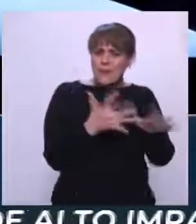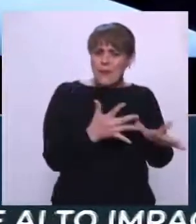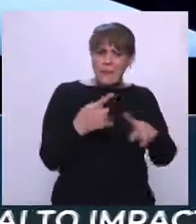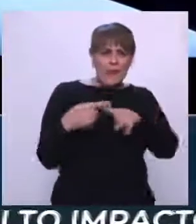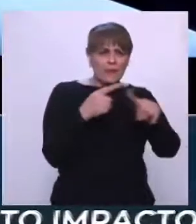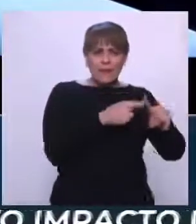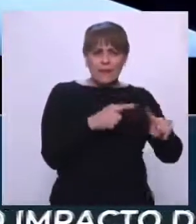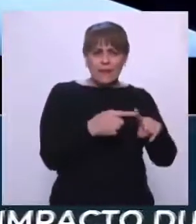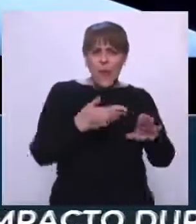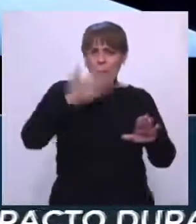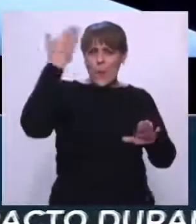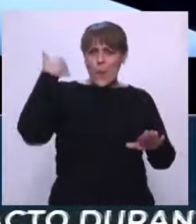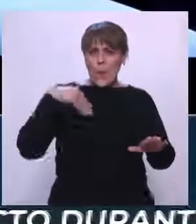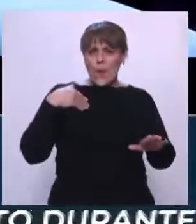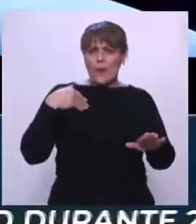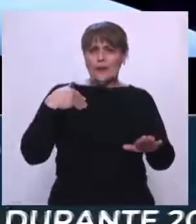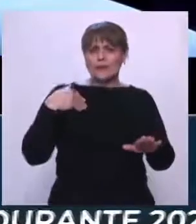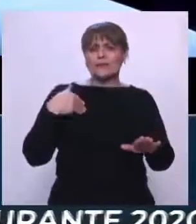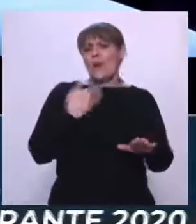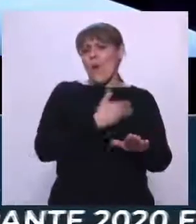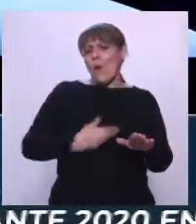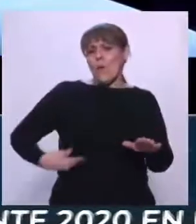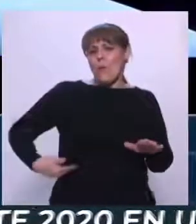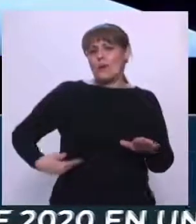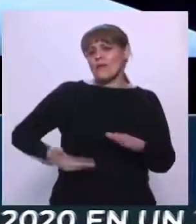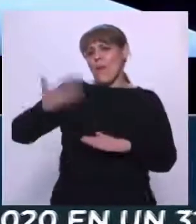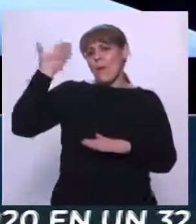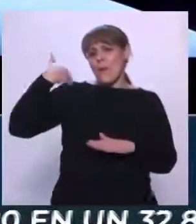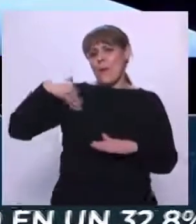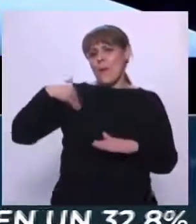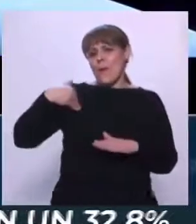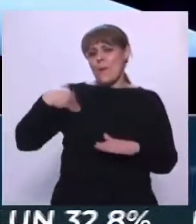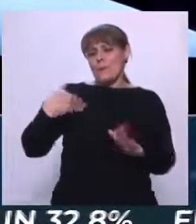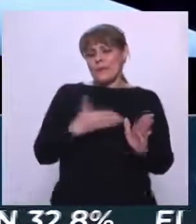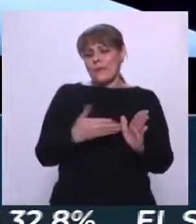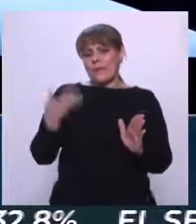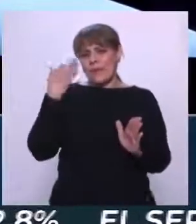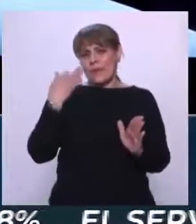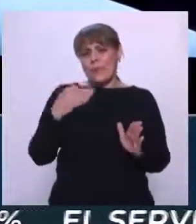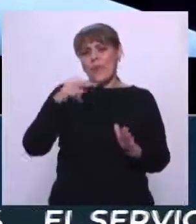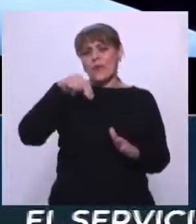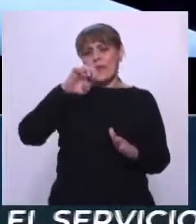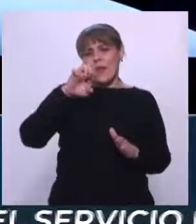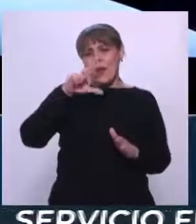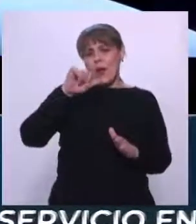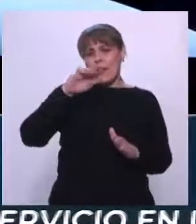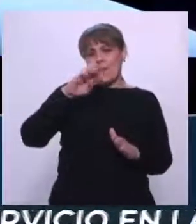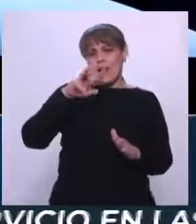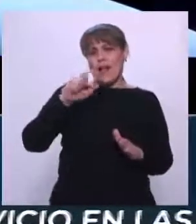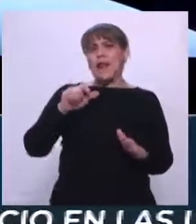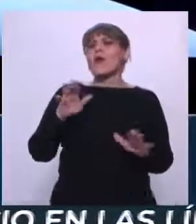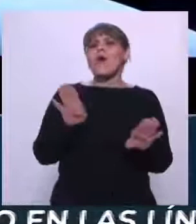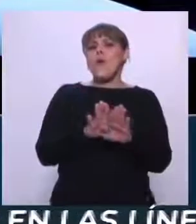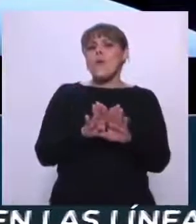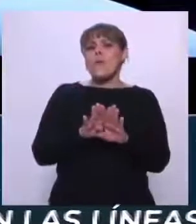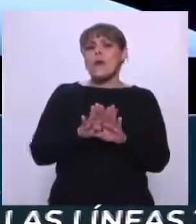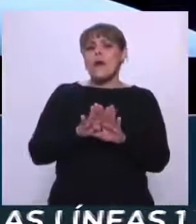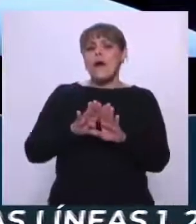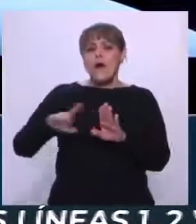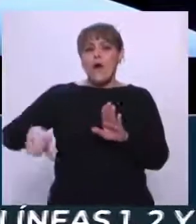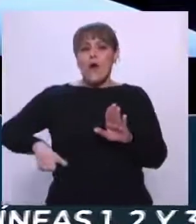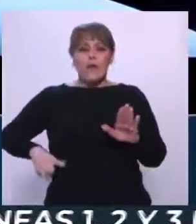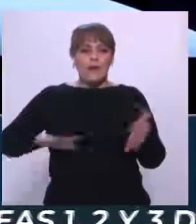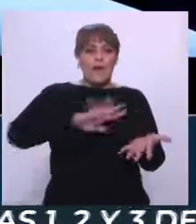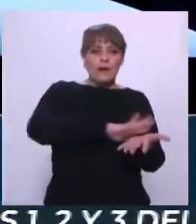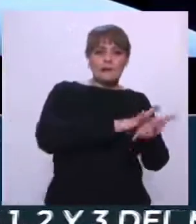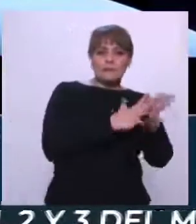se hicieron en los sexenios pasados en el periodo neoliberal han sido con la mancuerna del poder económico, de los más